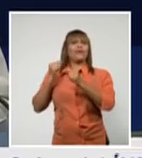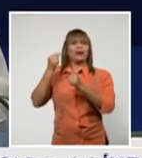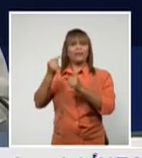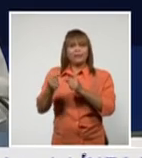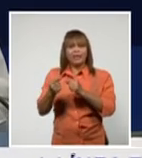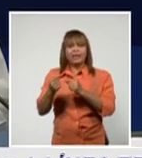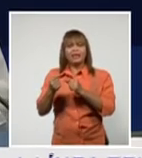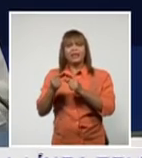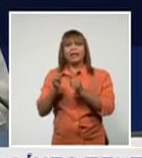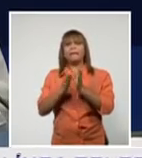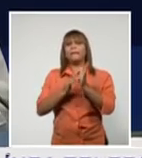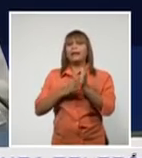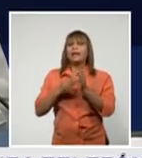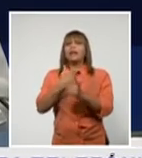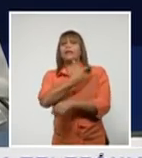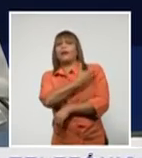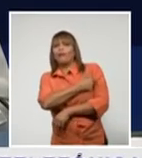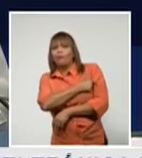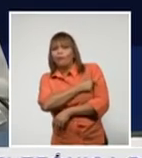la vacuna, para entonces